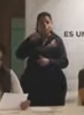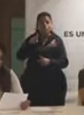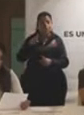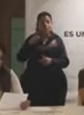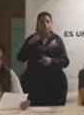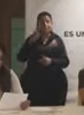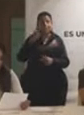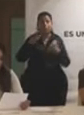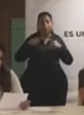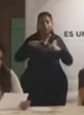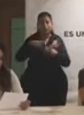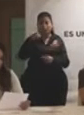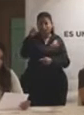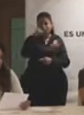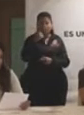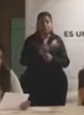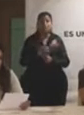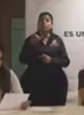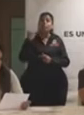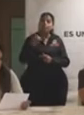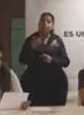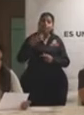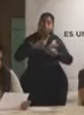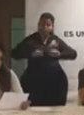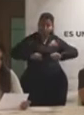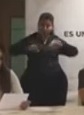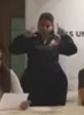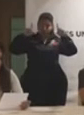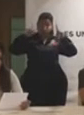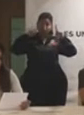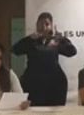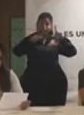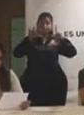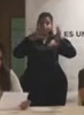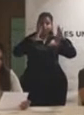autista, impartido vía en plataforma digital